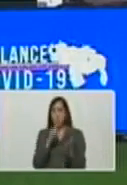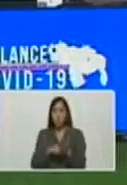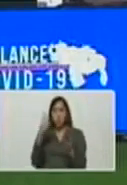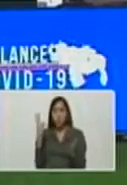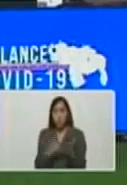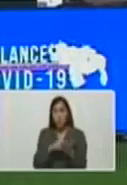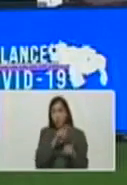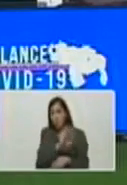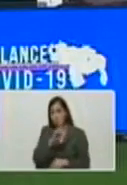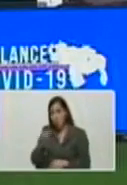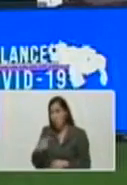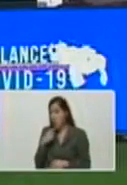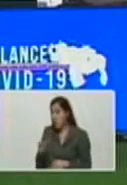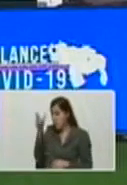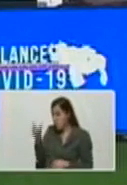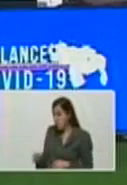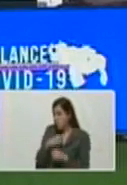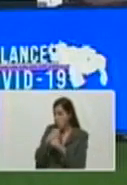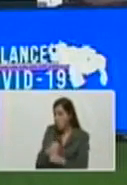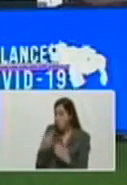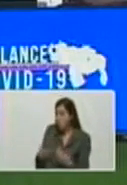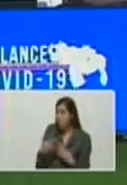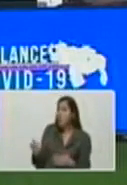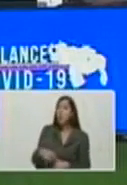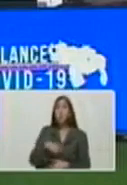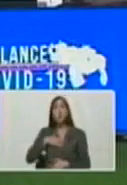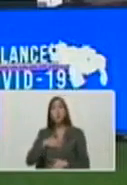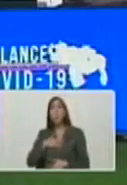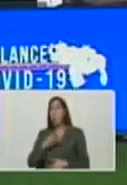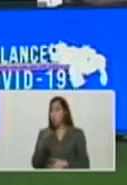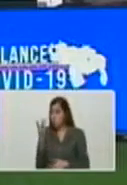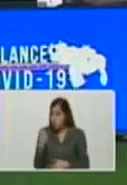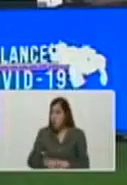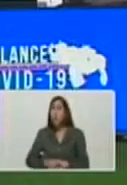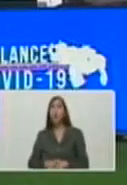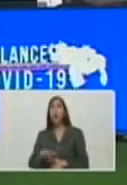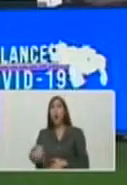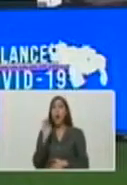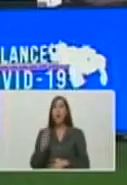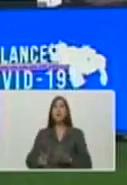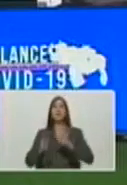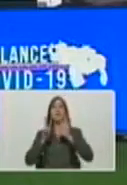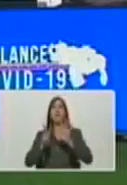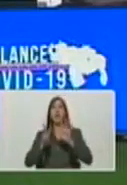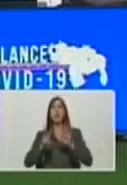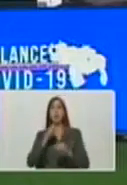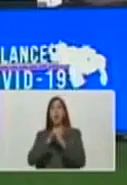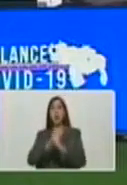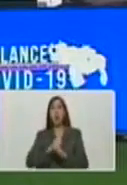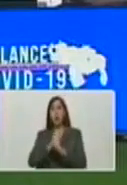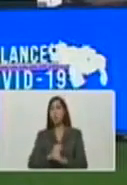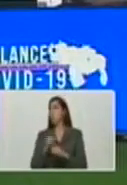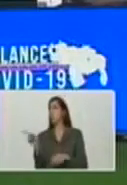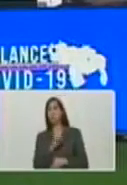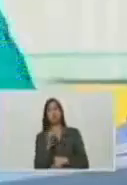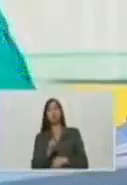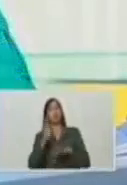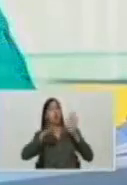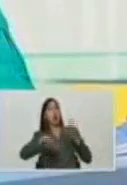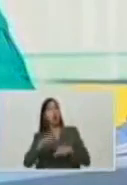por eso yo le dije al potro: potro, voy al número 7. El potro me dijo, no, va a ganar el 14,